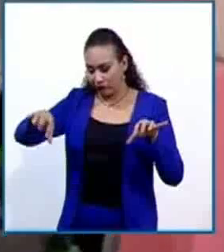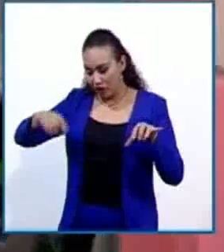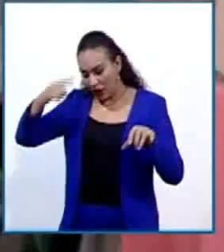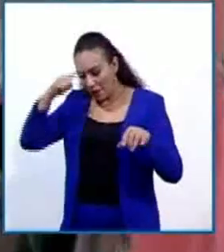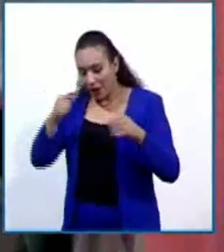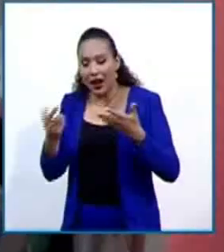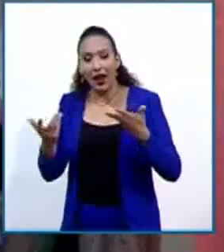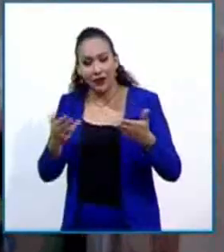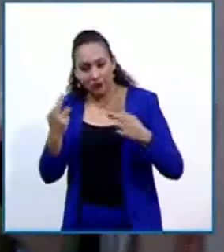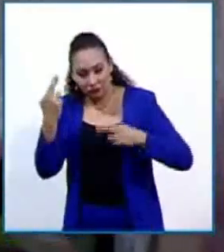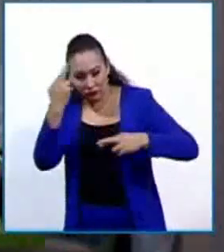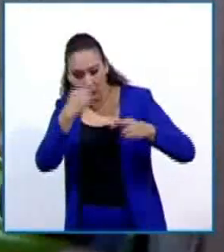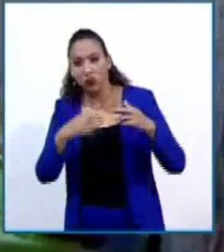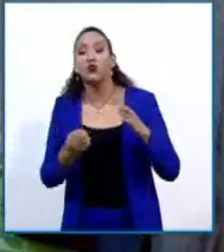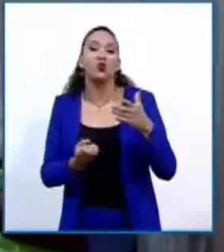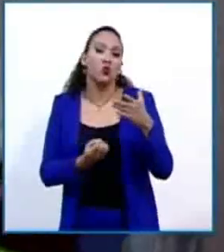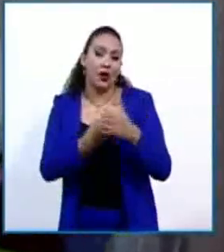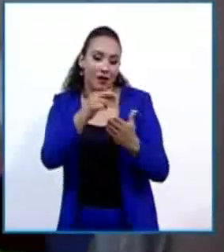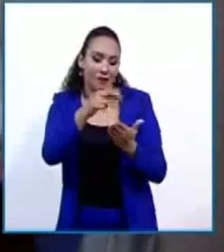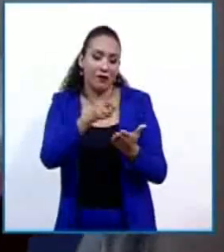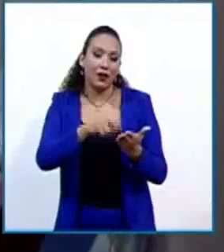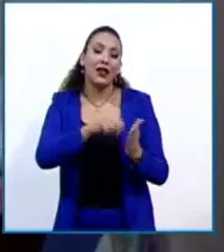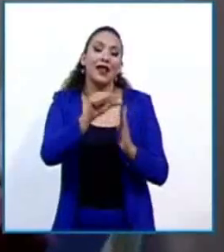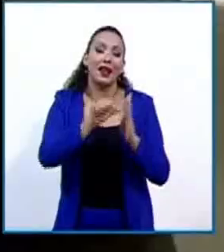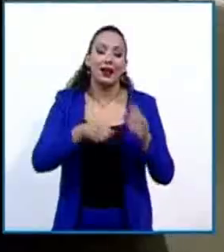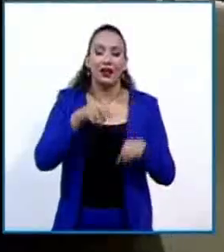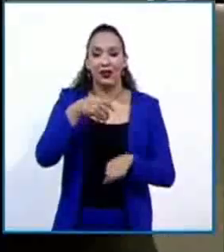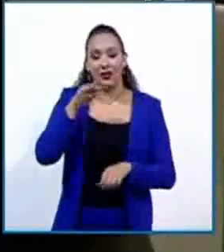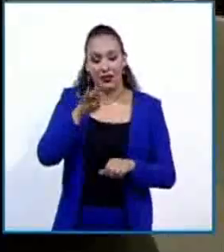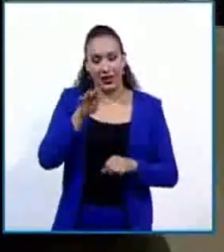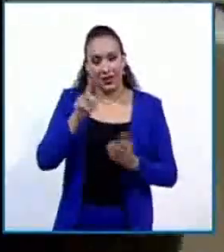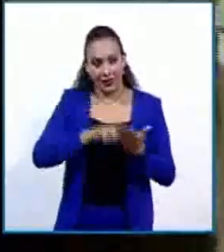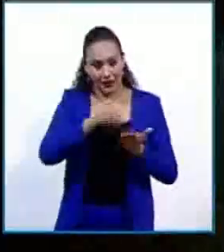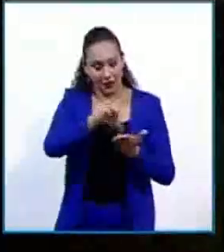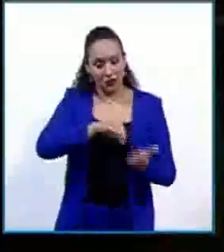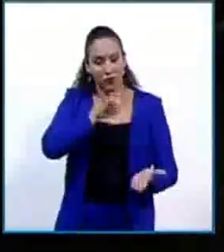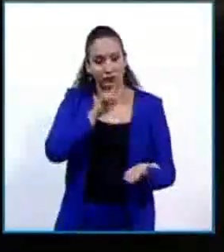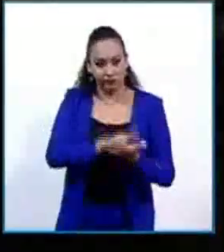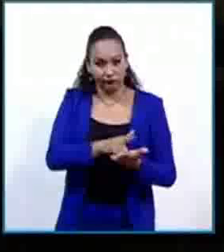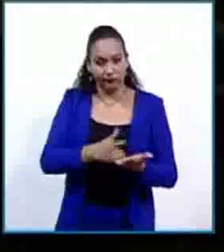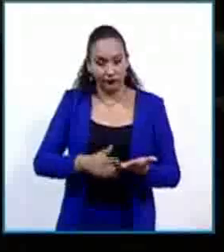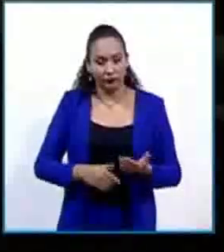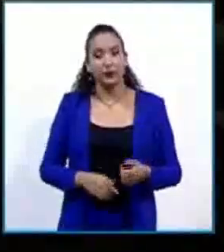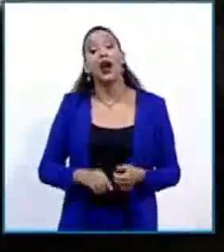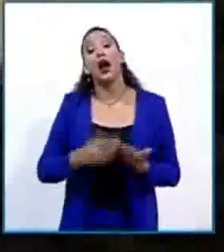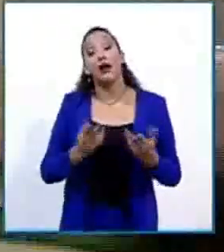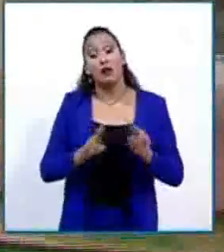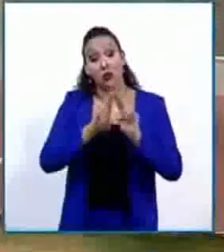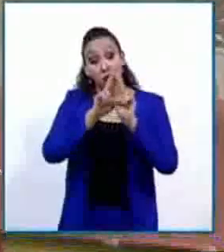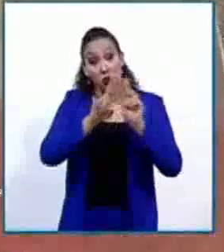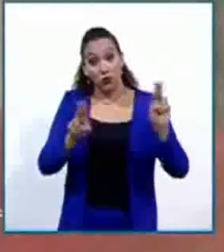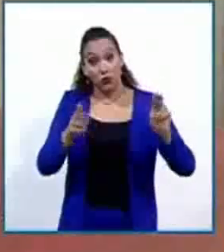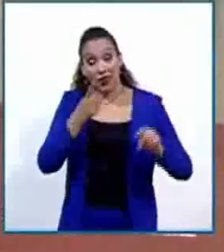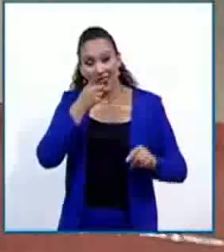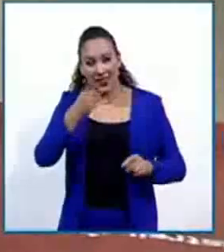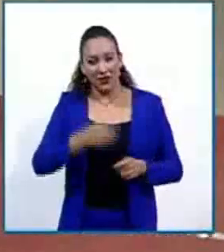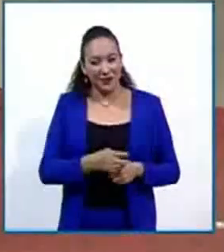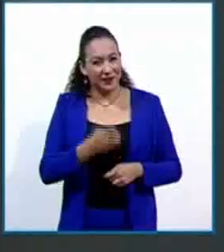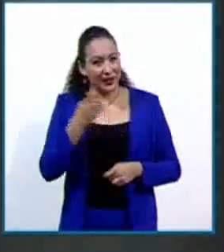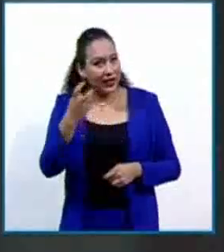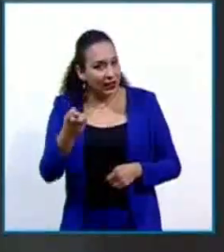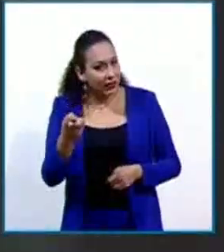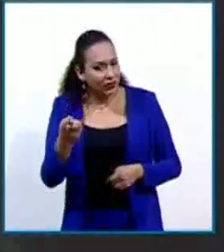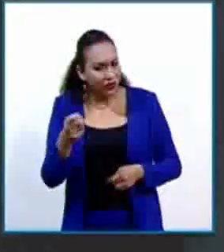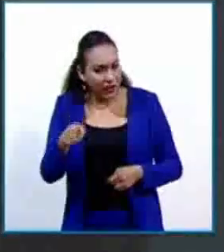legislación con el nuevo contenido del artículo 19 constitucional. Por su parte, Naciones Unidas reiteró que esta medida es violatoria